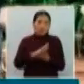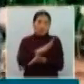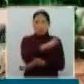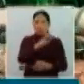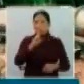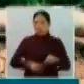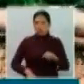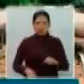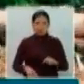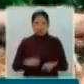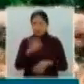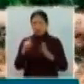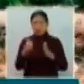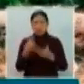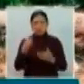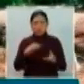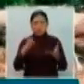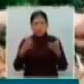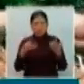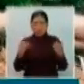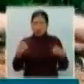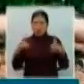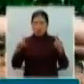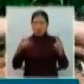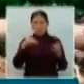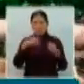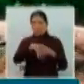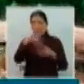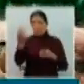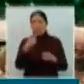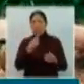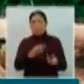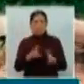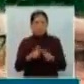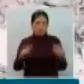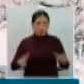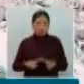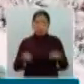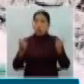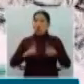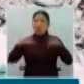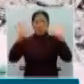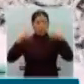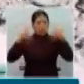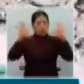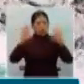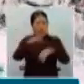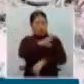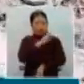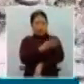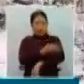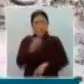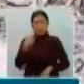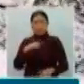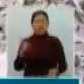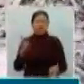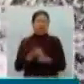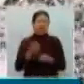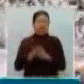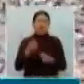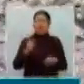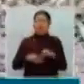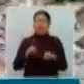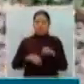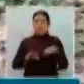que lograr salir de esos lugares. En días de lluvia nos ha sido difícil poder seguir avanzando con